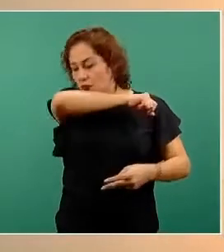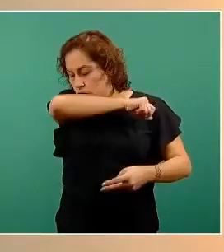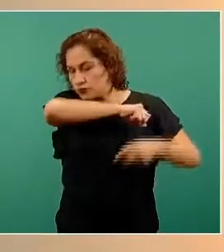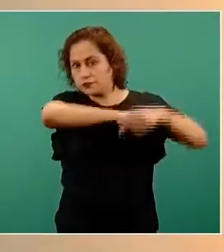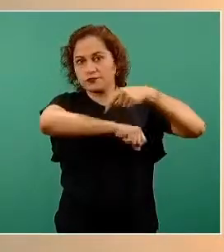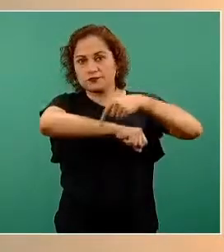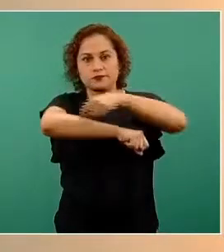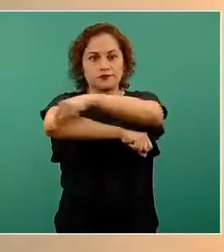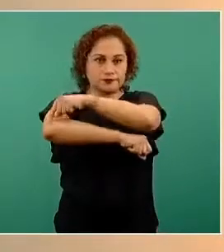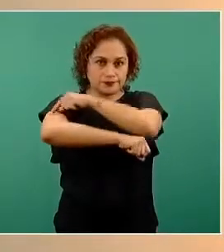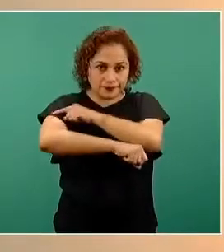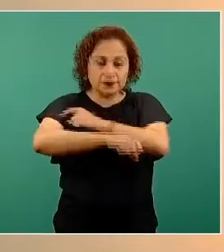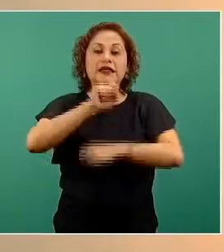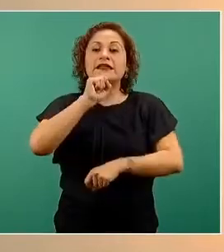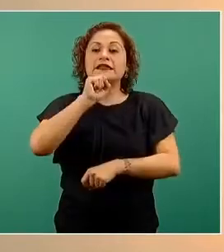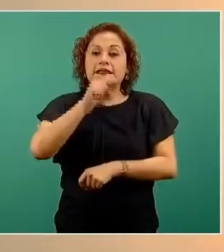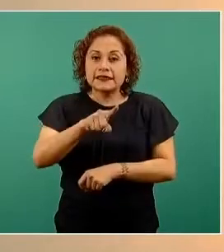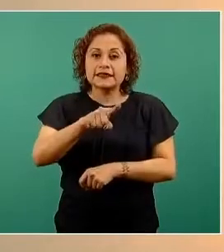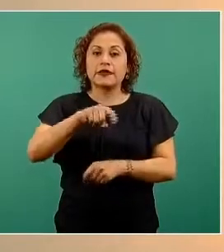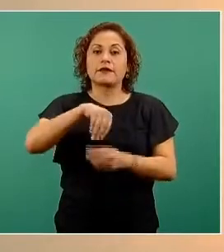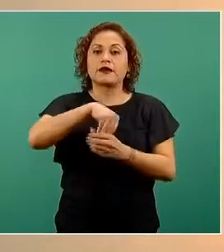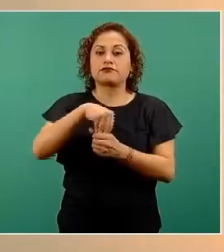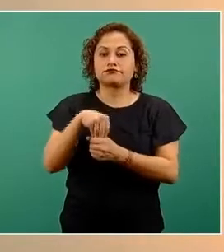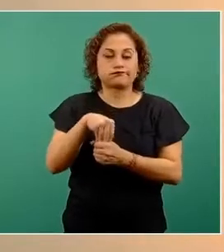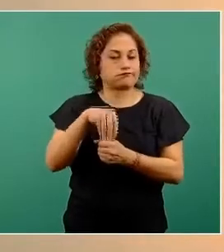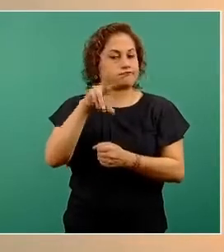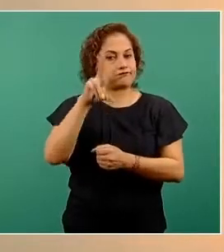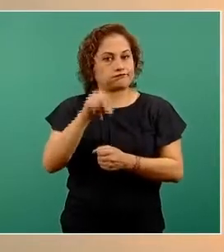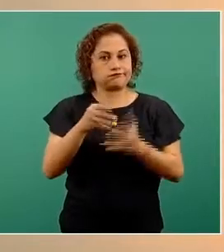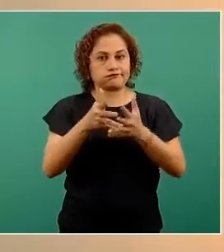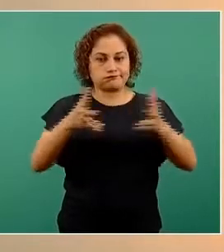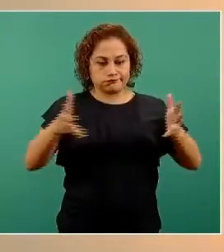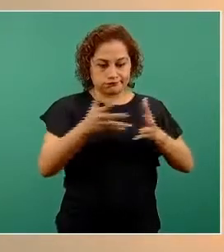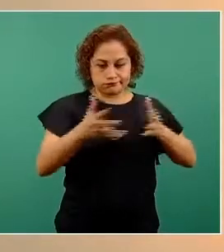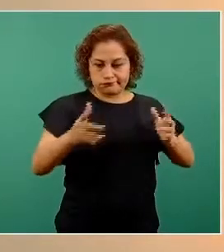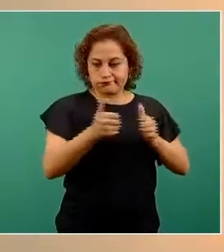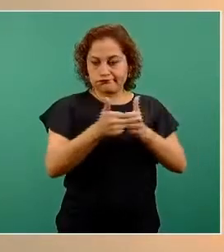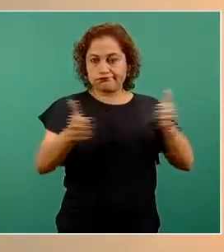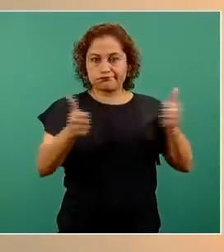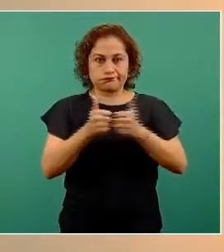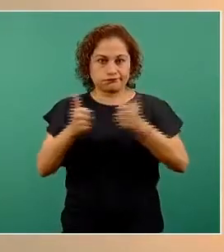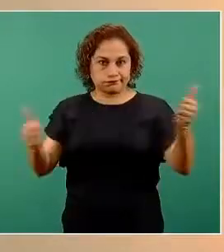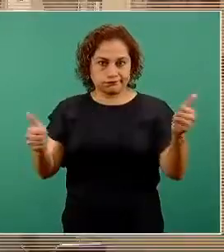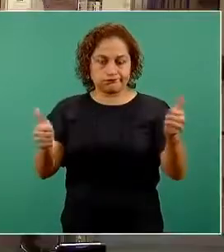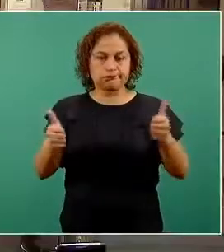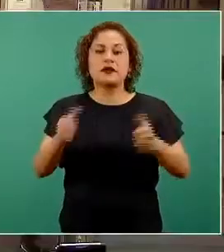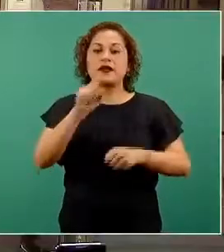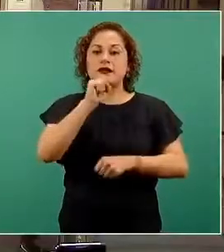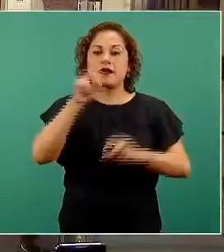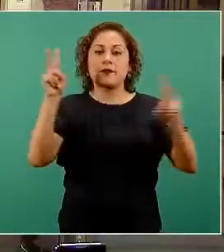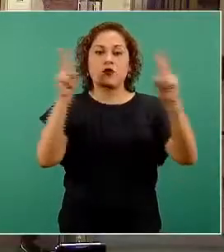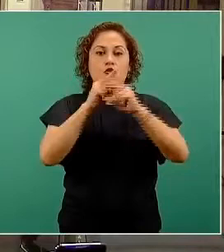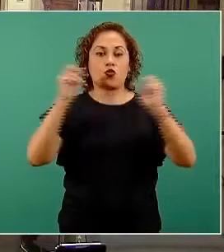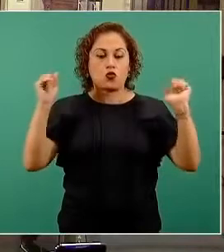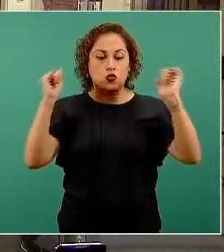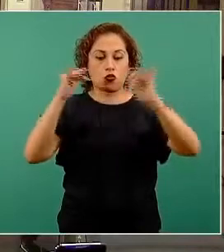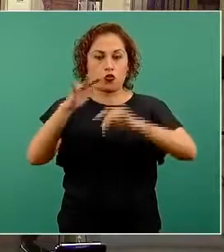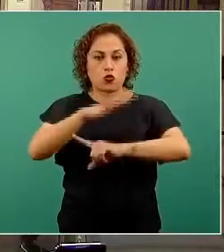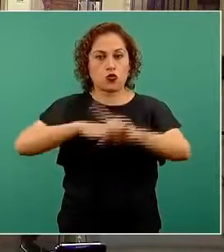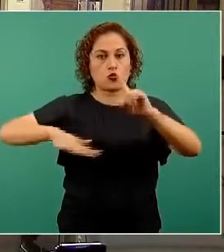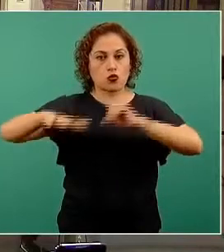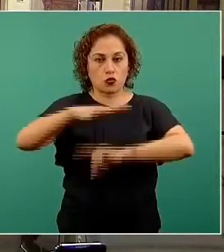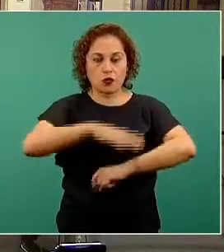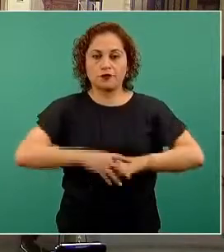están cerrados, como el transporte público, y en general mantener la sana distancia. Creo que esta es la última